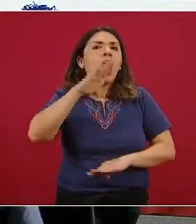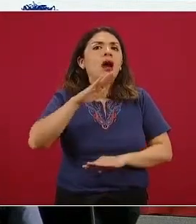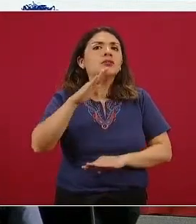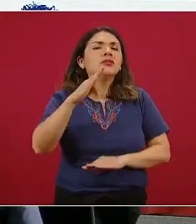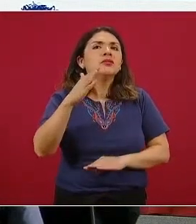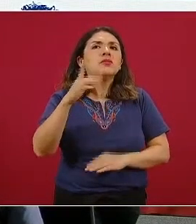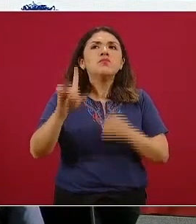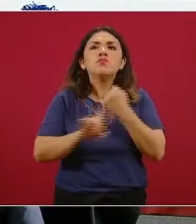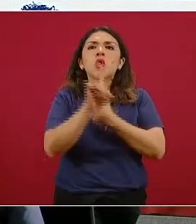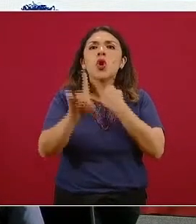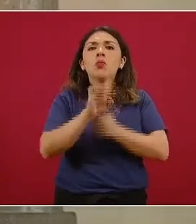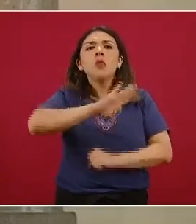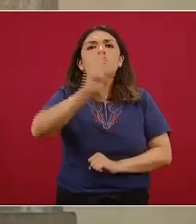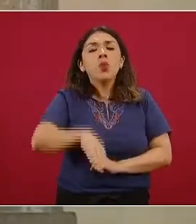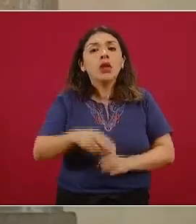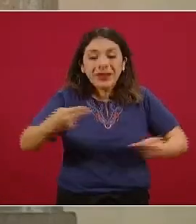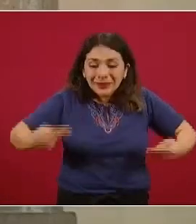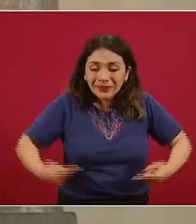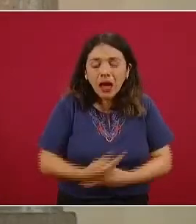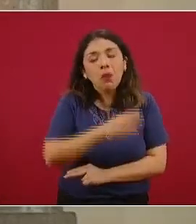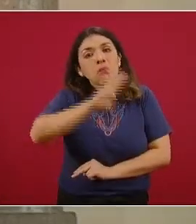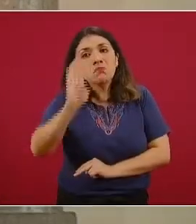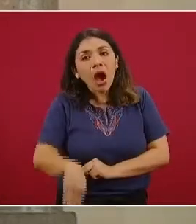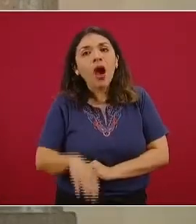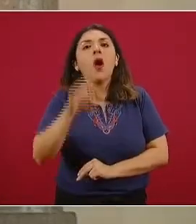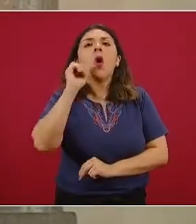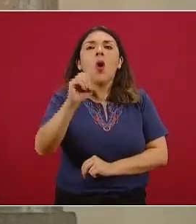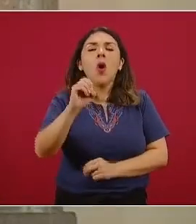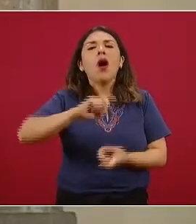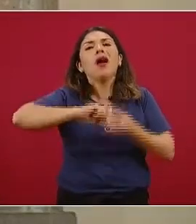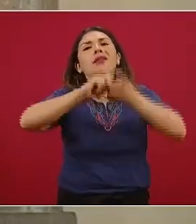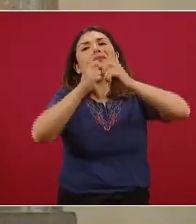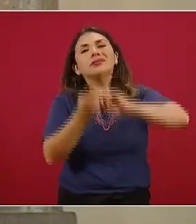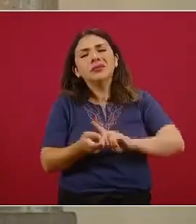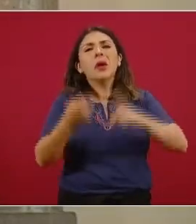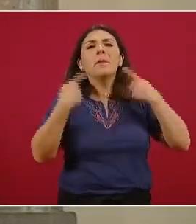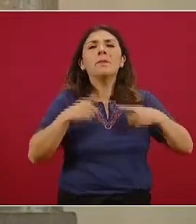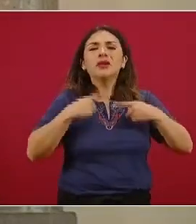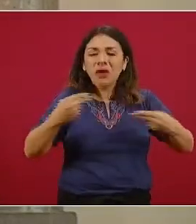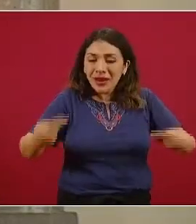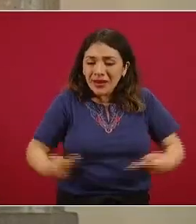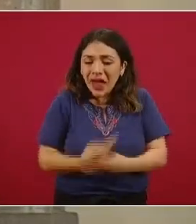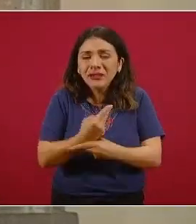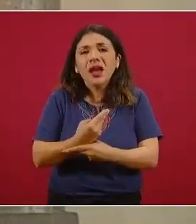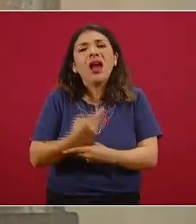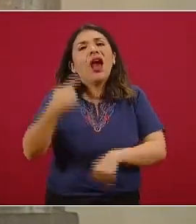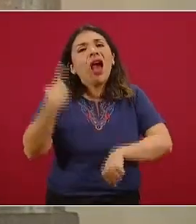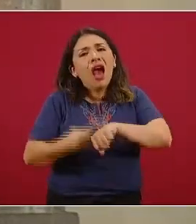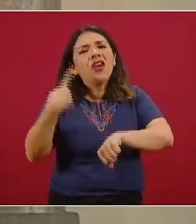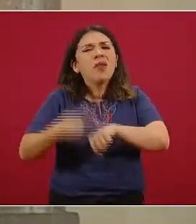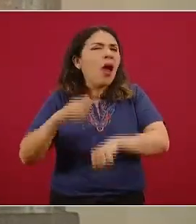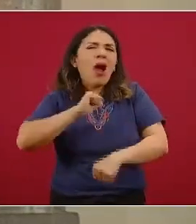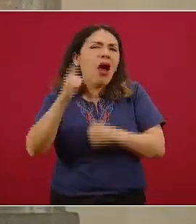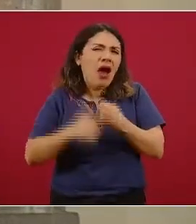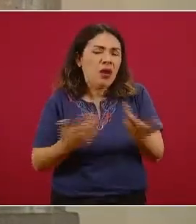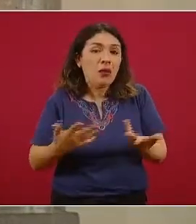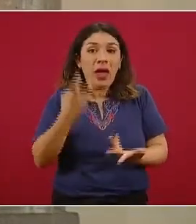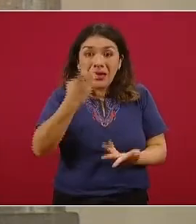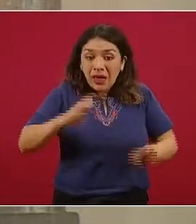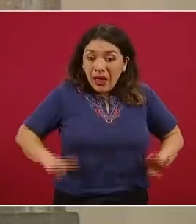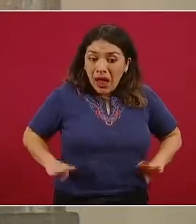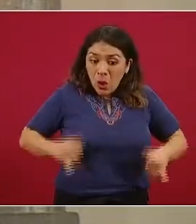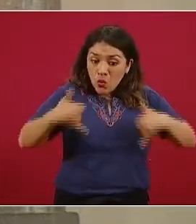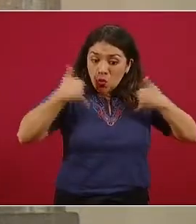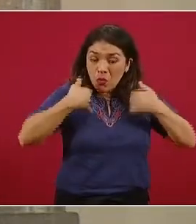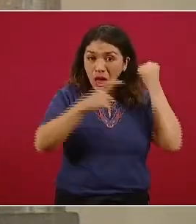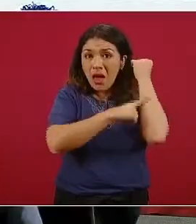tasas de muerte materna o de efectos adversos en la persona recién nacida, y el embarazo